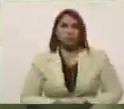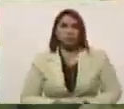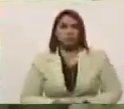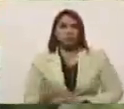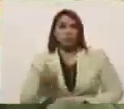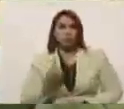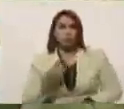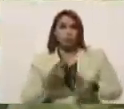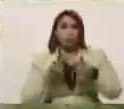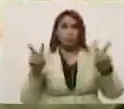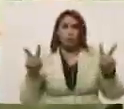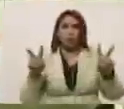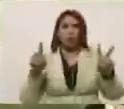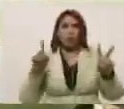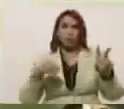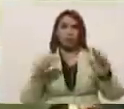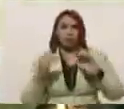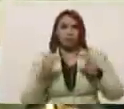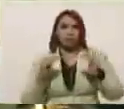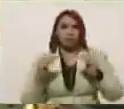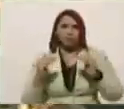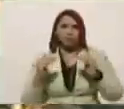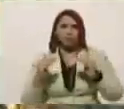Solo con la paz y la estabilidad